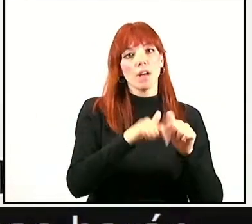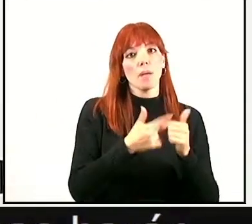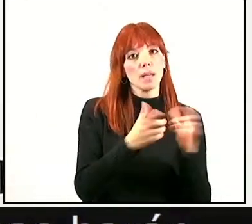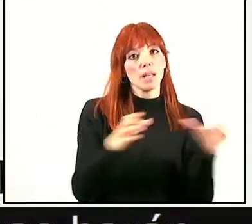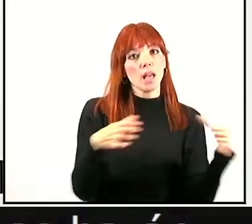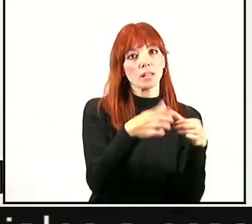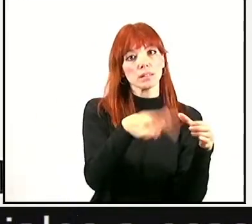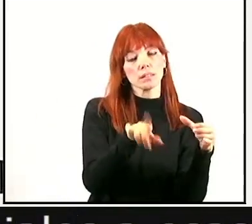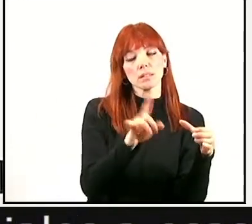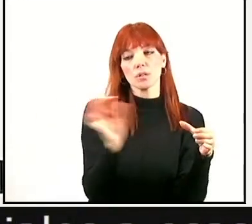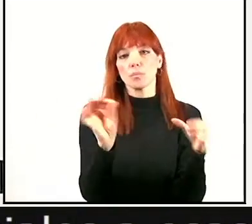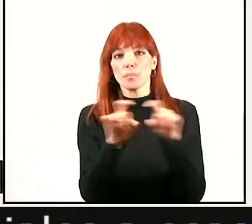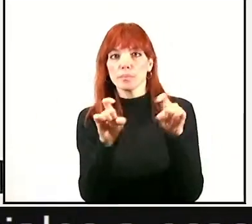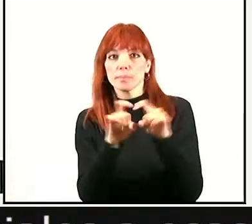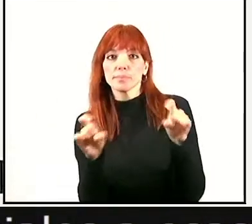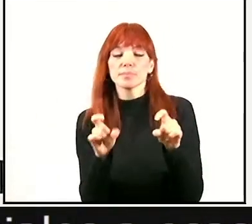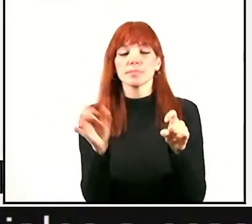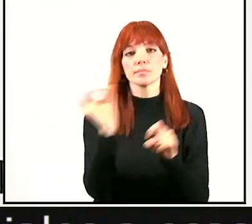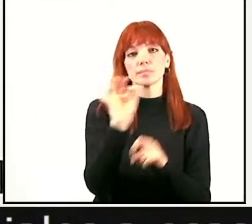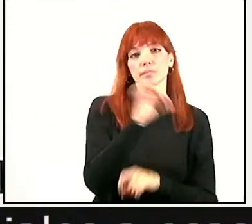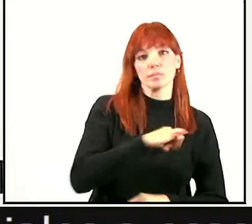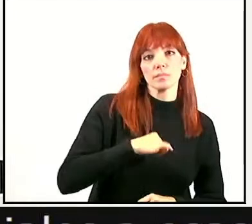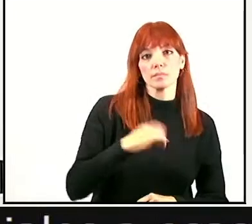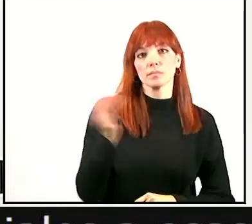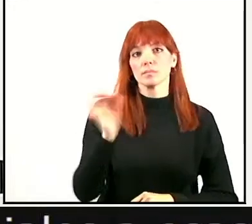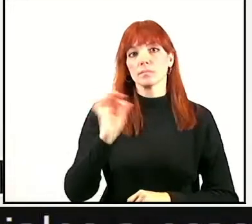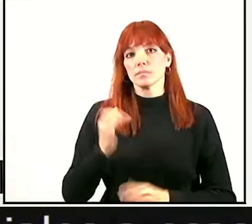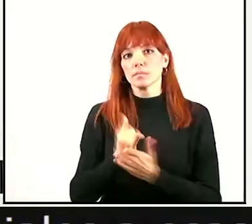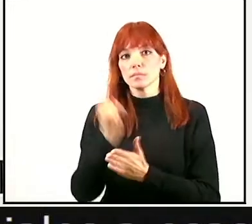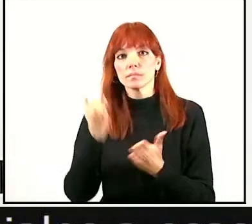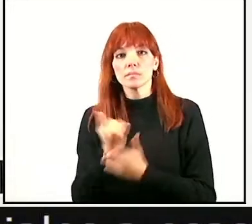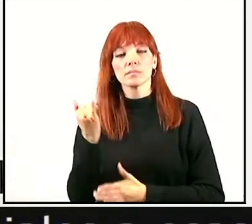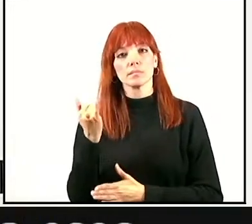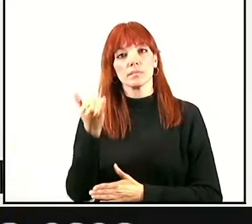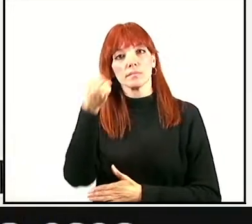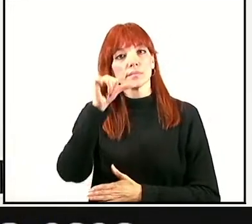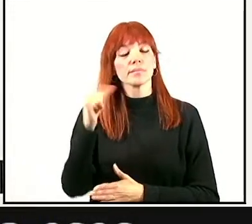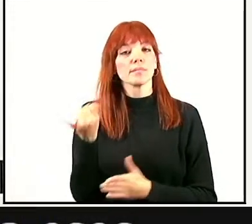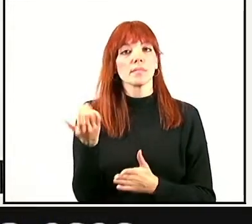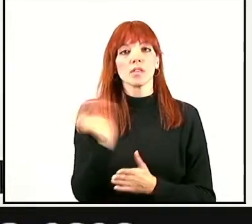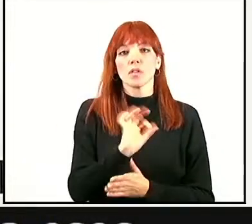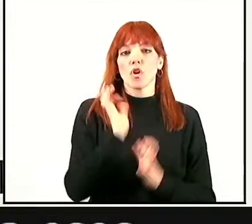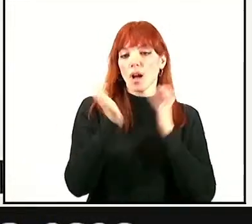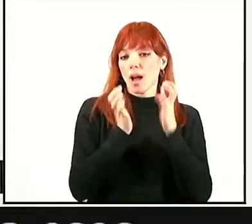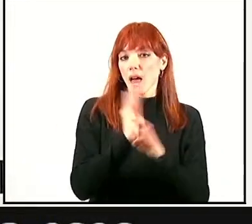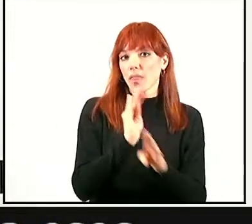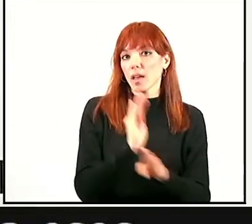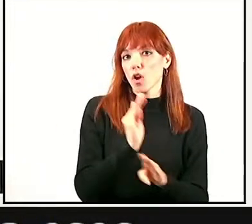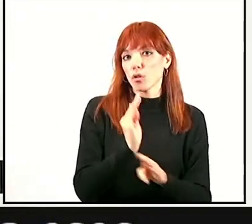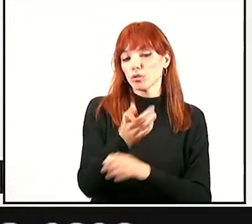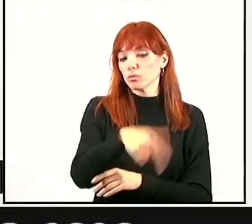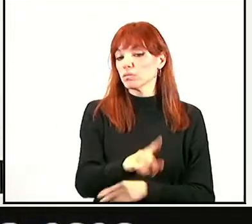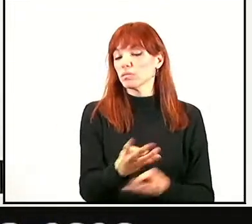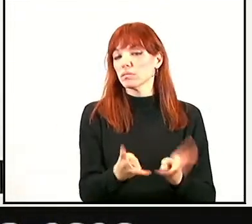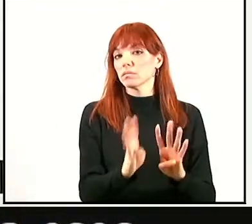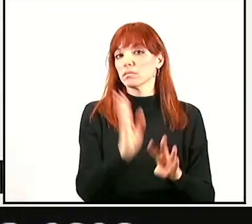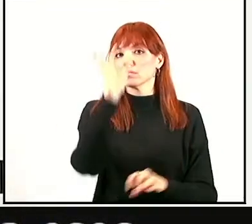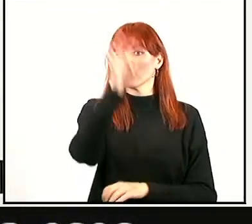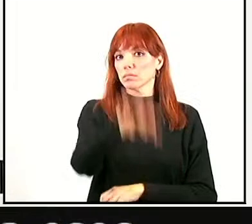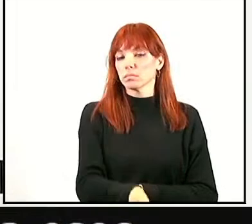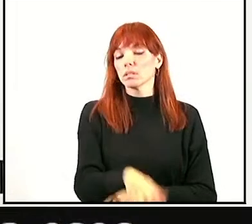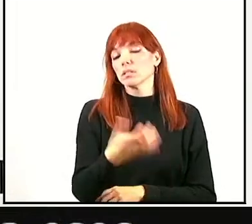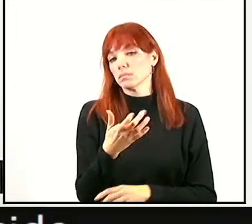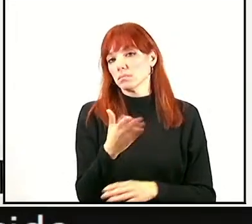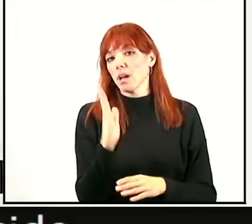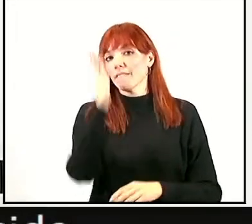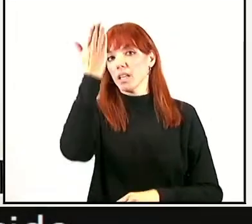familias, a esas pymes, a esos autónomos, a esos agricultores, a esos ganaderos que hayan sido afectados